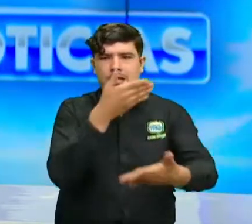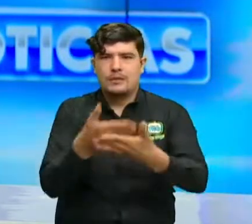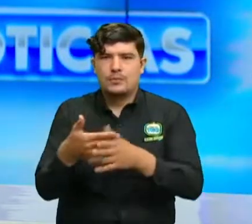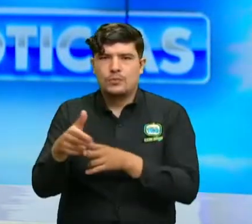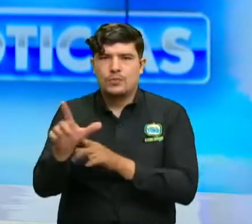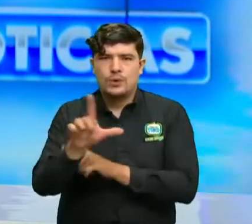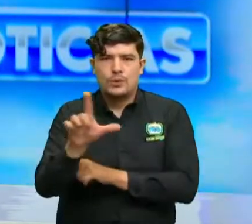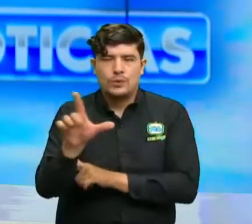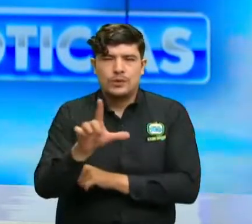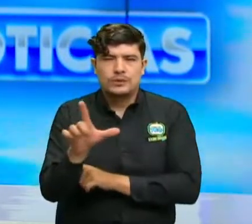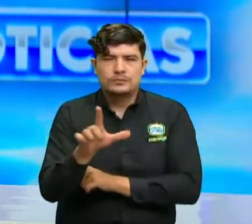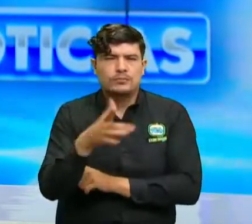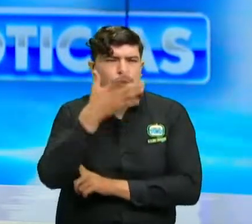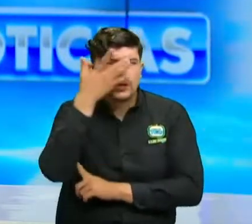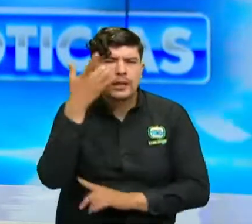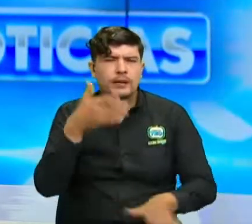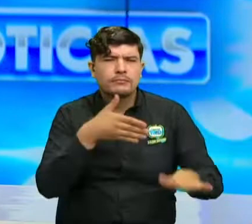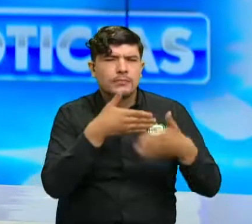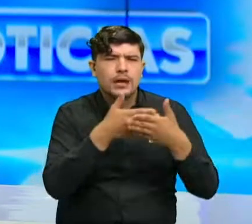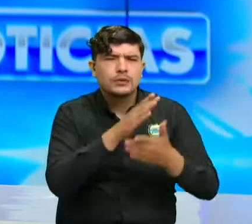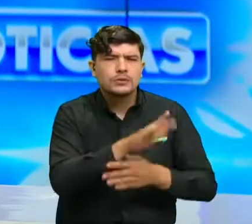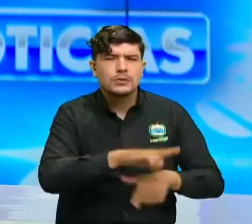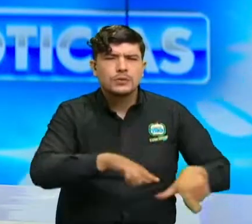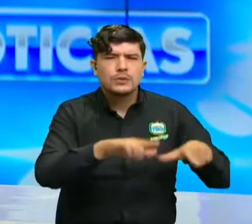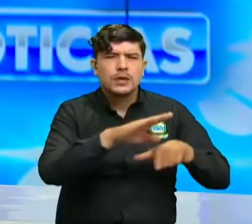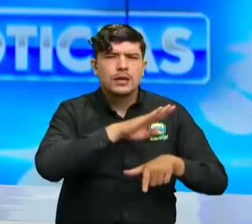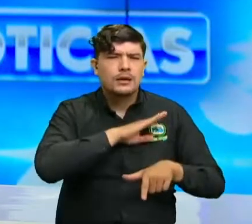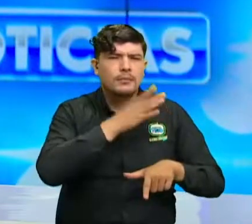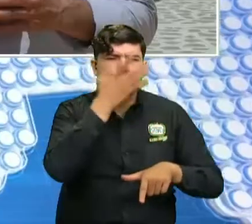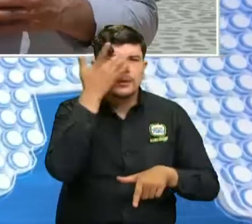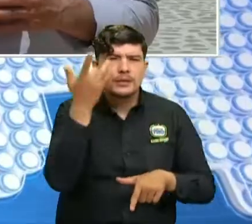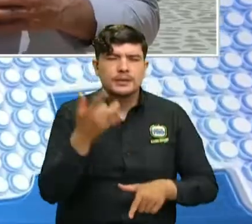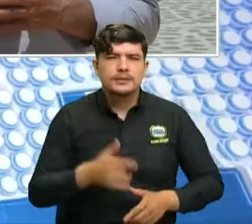pero a qué se debe esta decisión pedro manrique